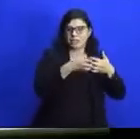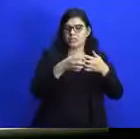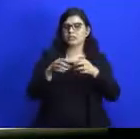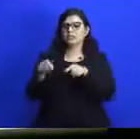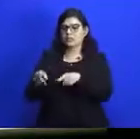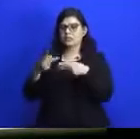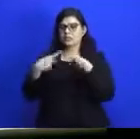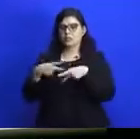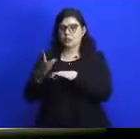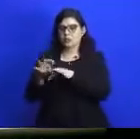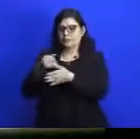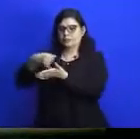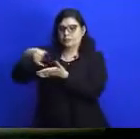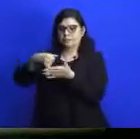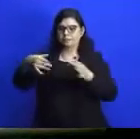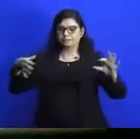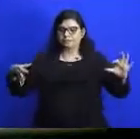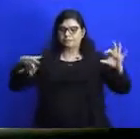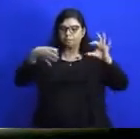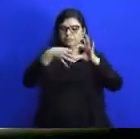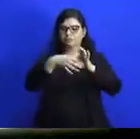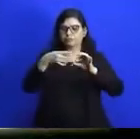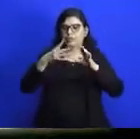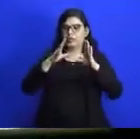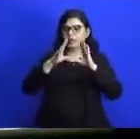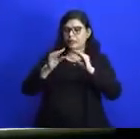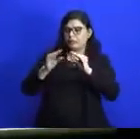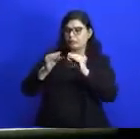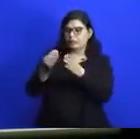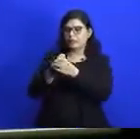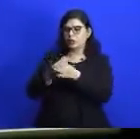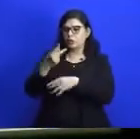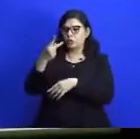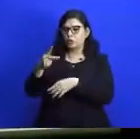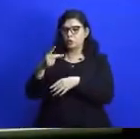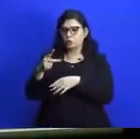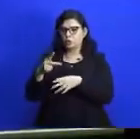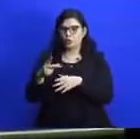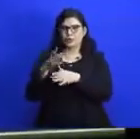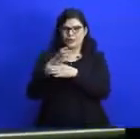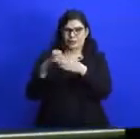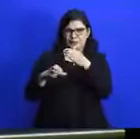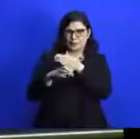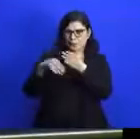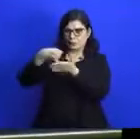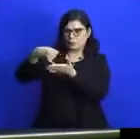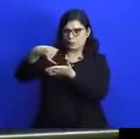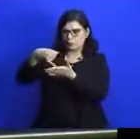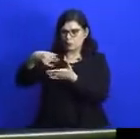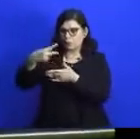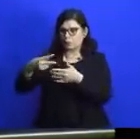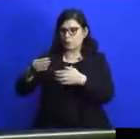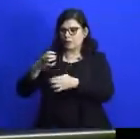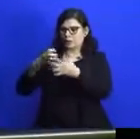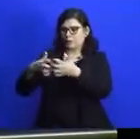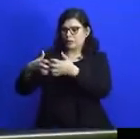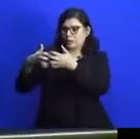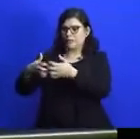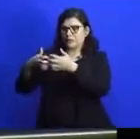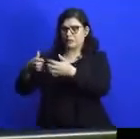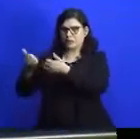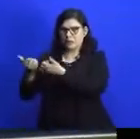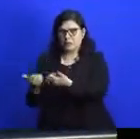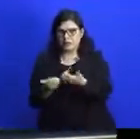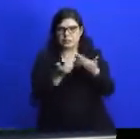productores, enseñándoles cómo pueden realmente preparar su producto, su producción y a sus empresas para llevar el producto a